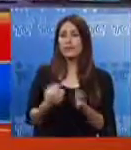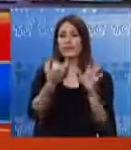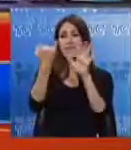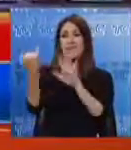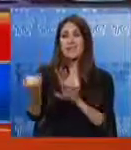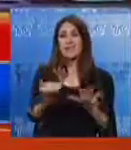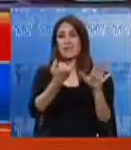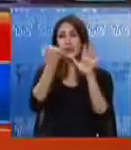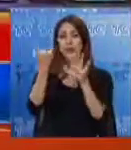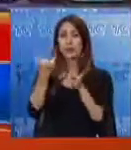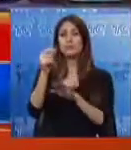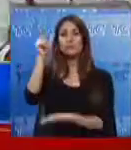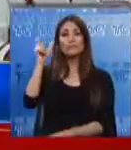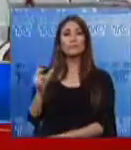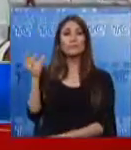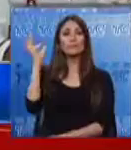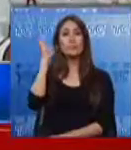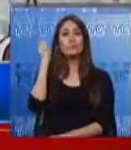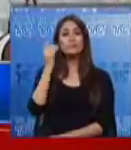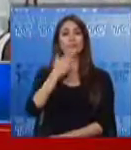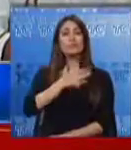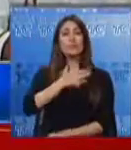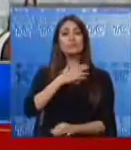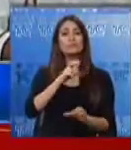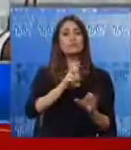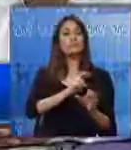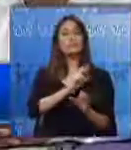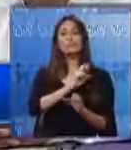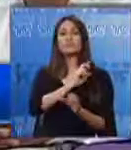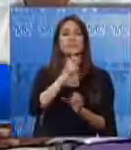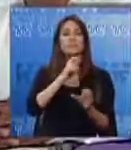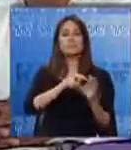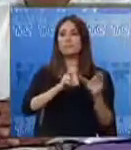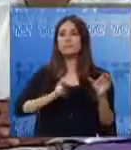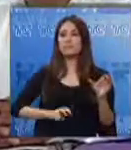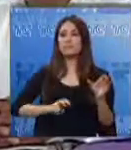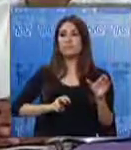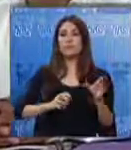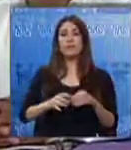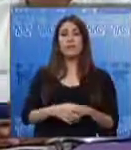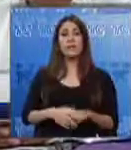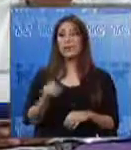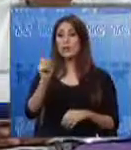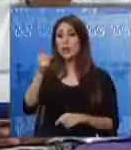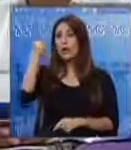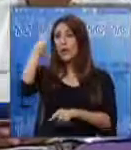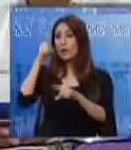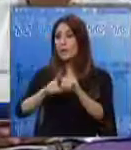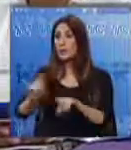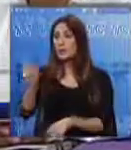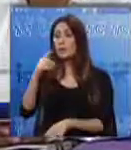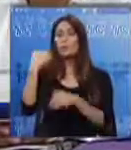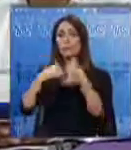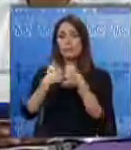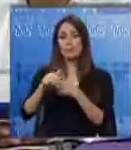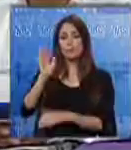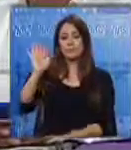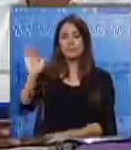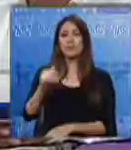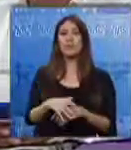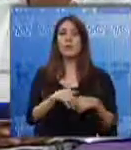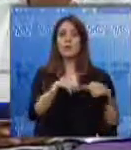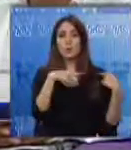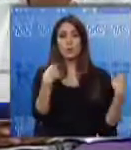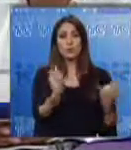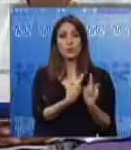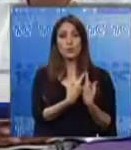6 horas, Lourdes Tibán anunció que declina de su precandidatura presidencial. Si allá la derecha no se pone de acuerdo, problema de ellos.